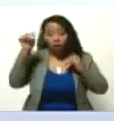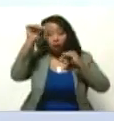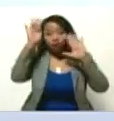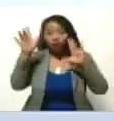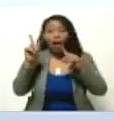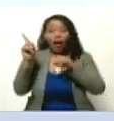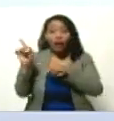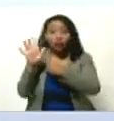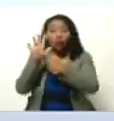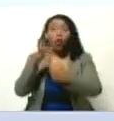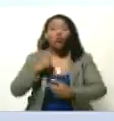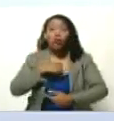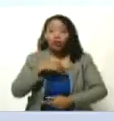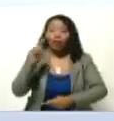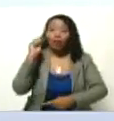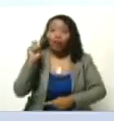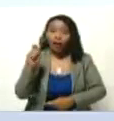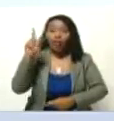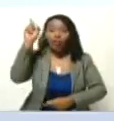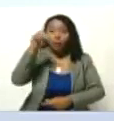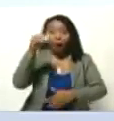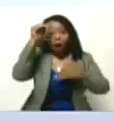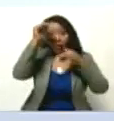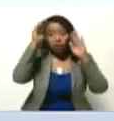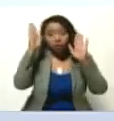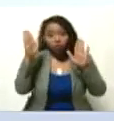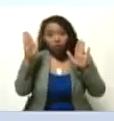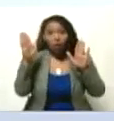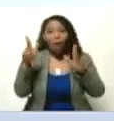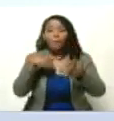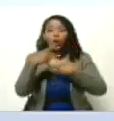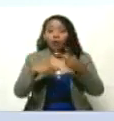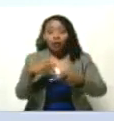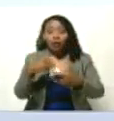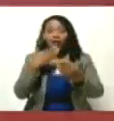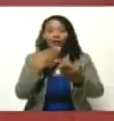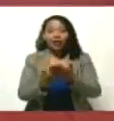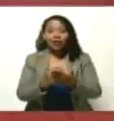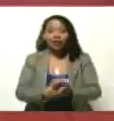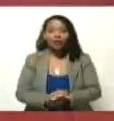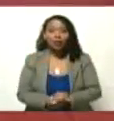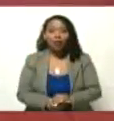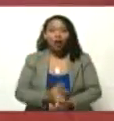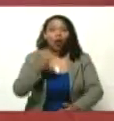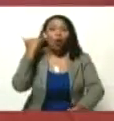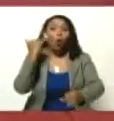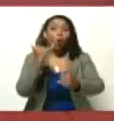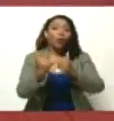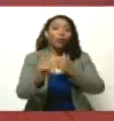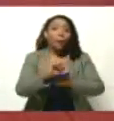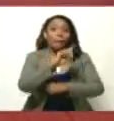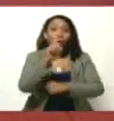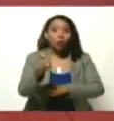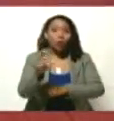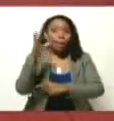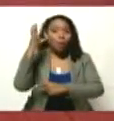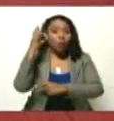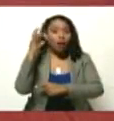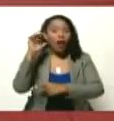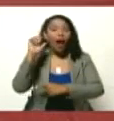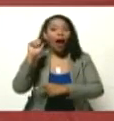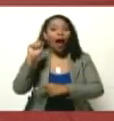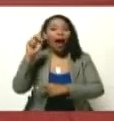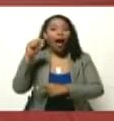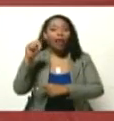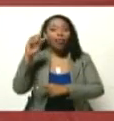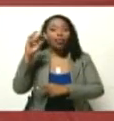Esa es parte de nuestra tarea, también atenderlos políticamente. Gracias, hombre. Última pregunta por Andrea Romero,